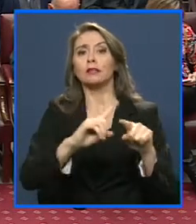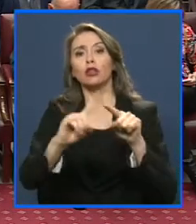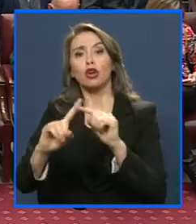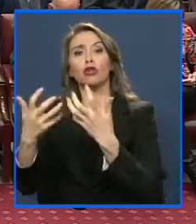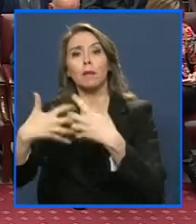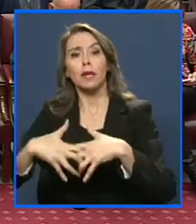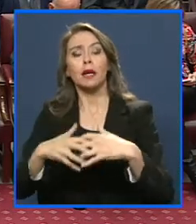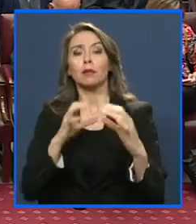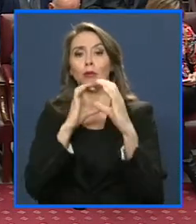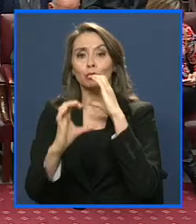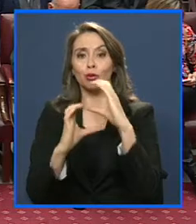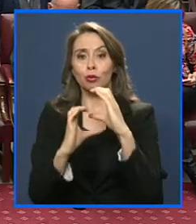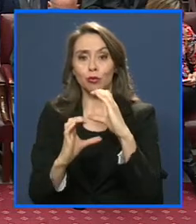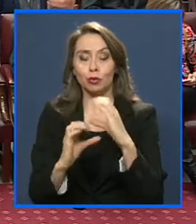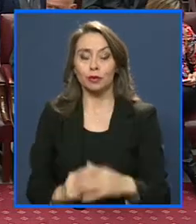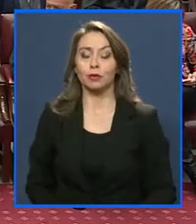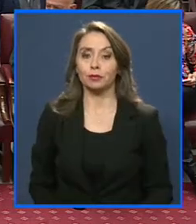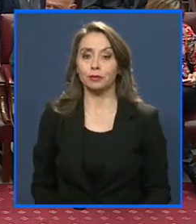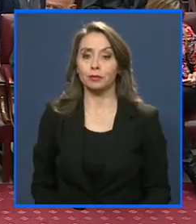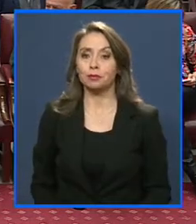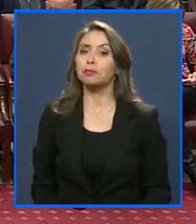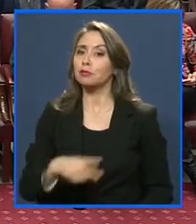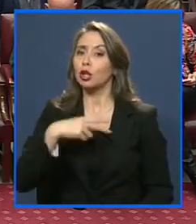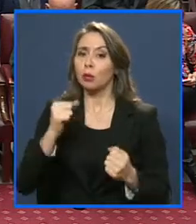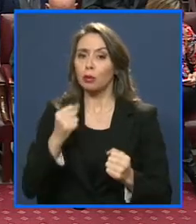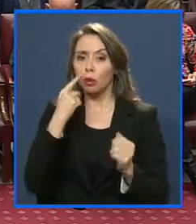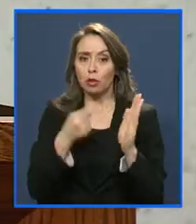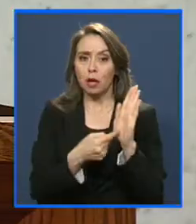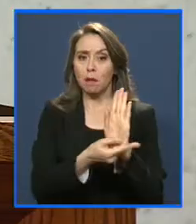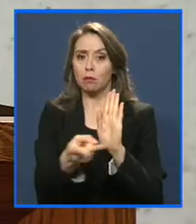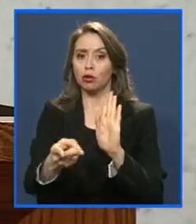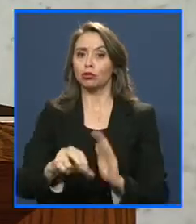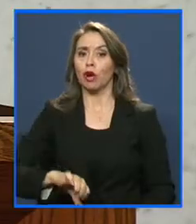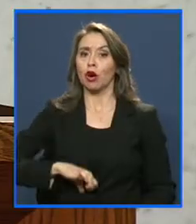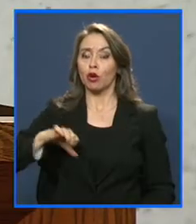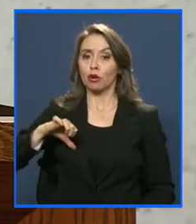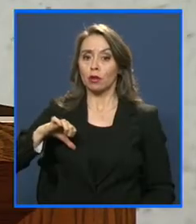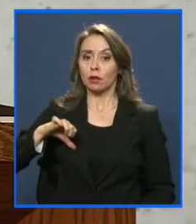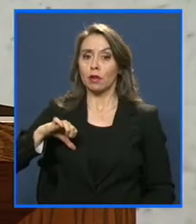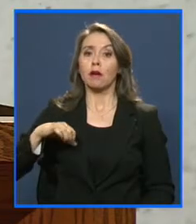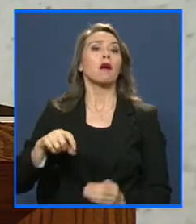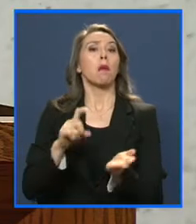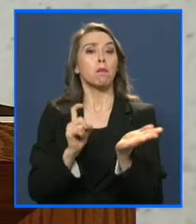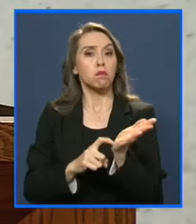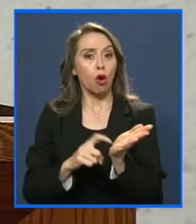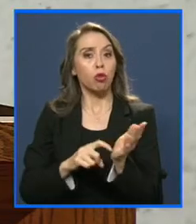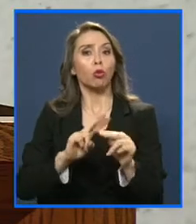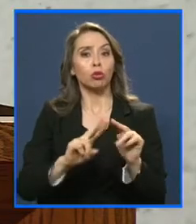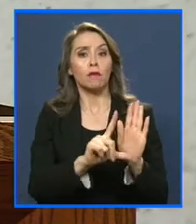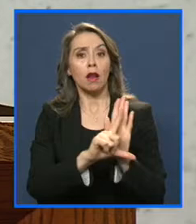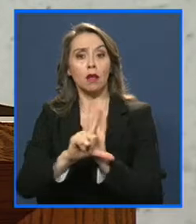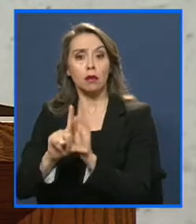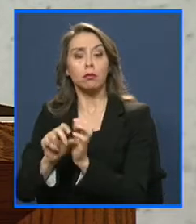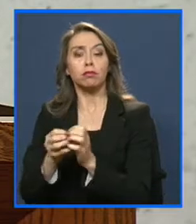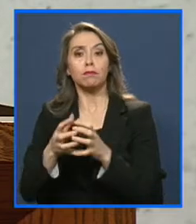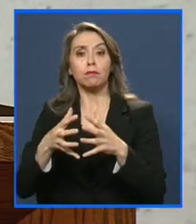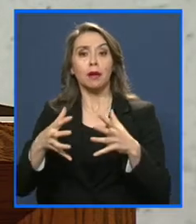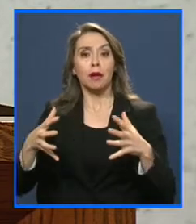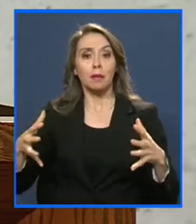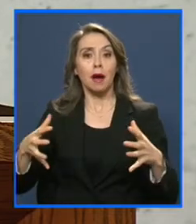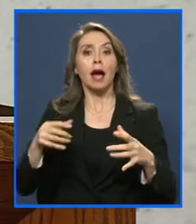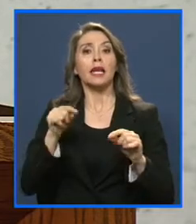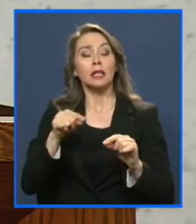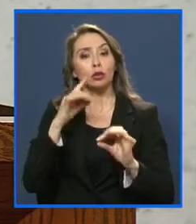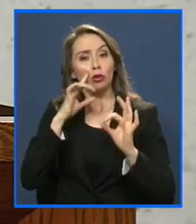de comunicación lo que podemos mostrar con orgullo es una productividad legislativa creciente que es expresión